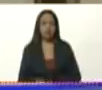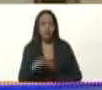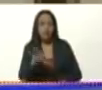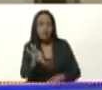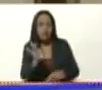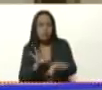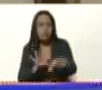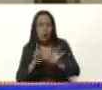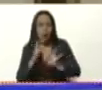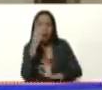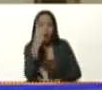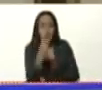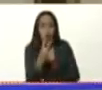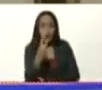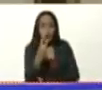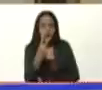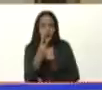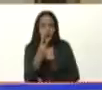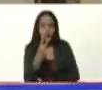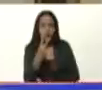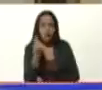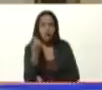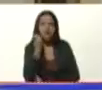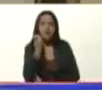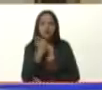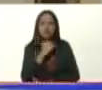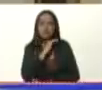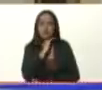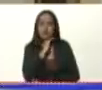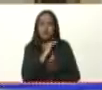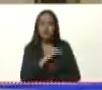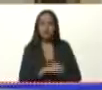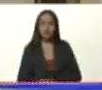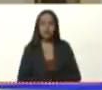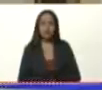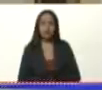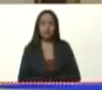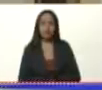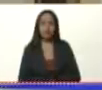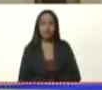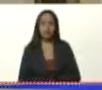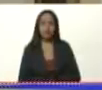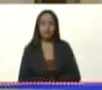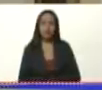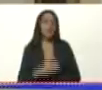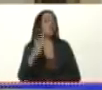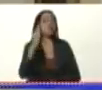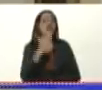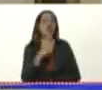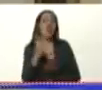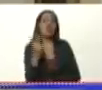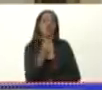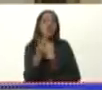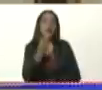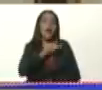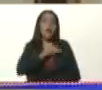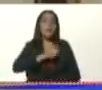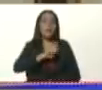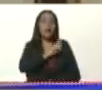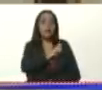la organización social del pueblo, en los consejos comunales, en los CLAP, en los líderes y jefes y jefas de calle,